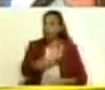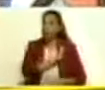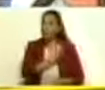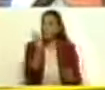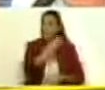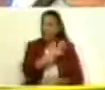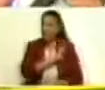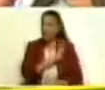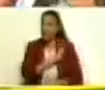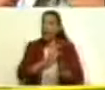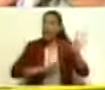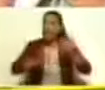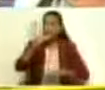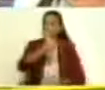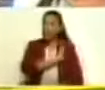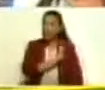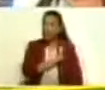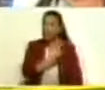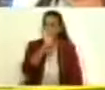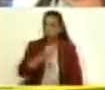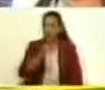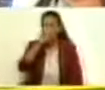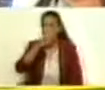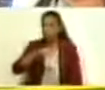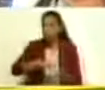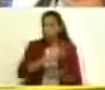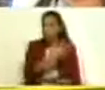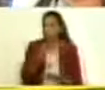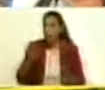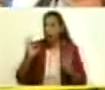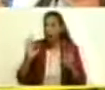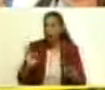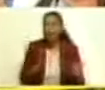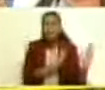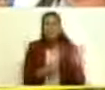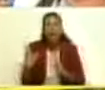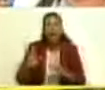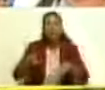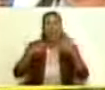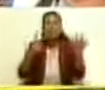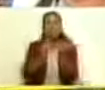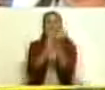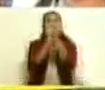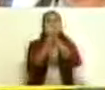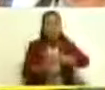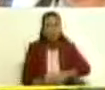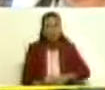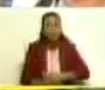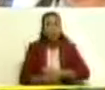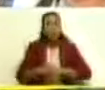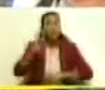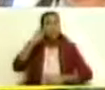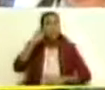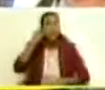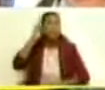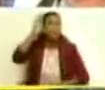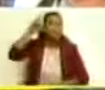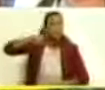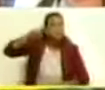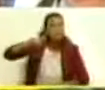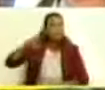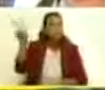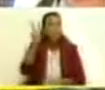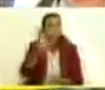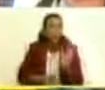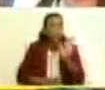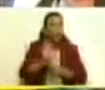país el 15 de enero de este año el plan de las 7T de transformación que necesita Venezuela